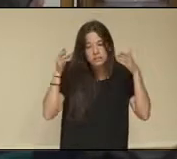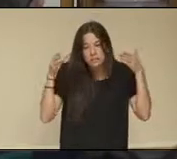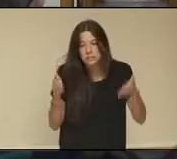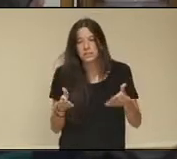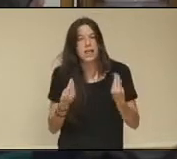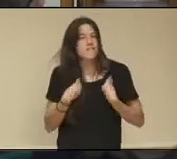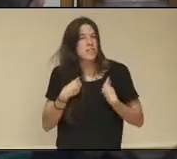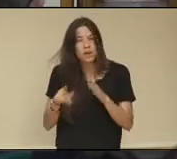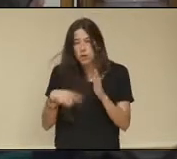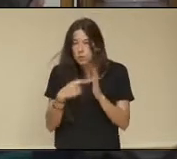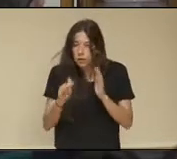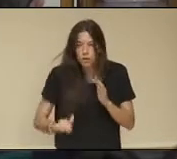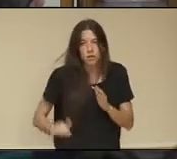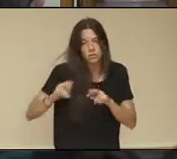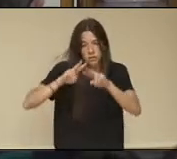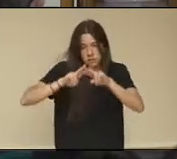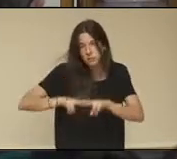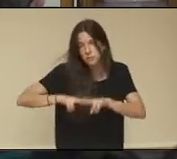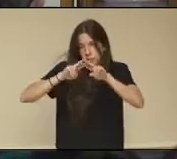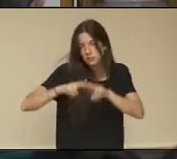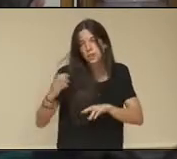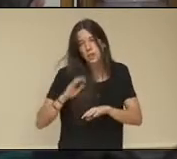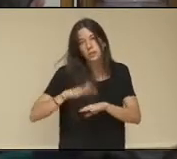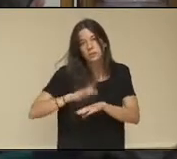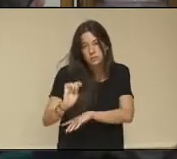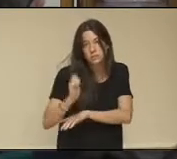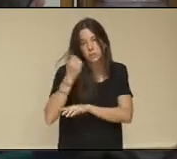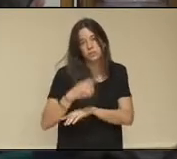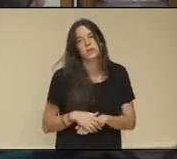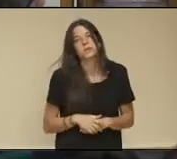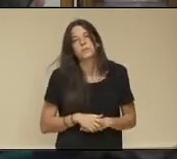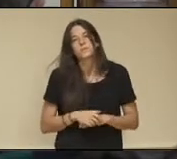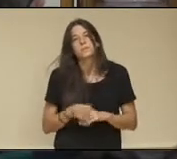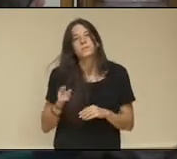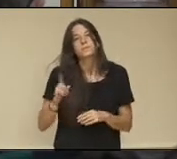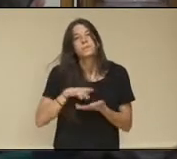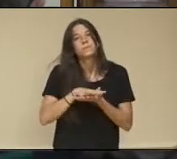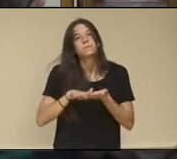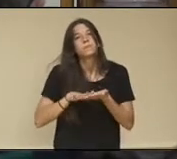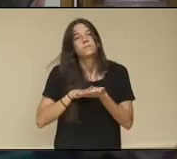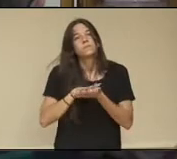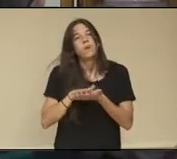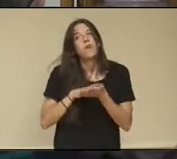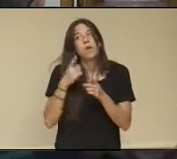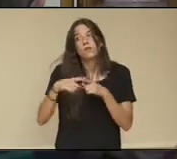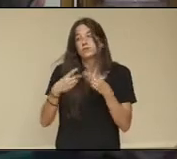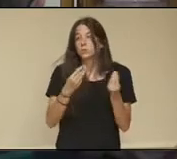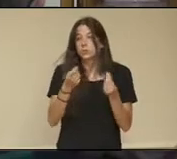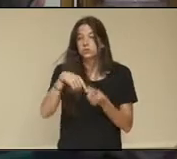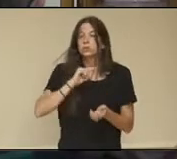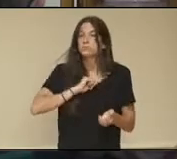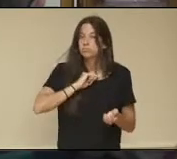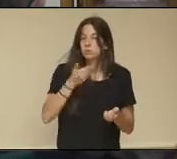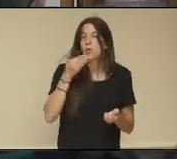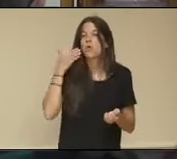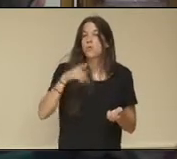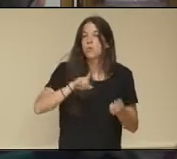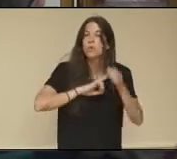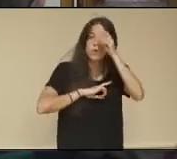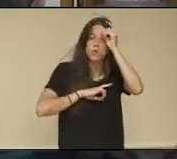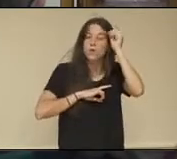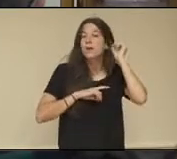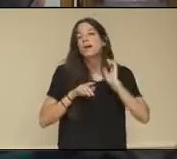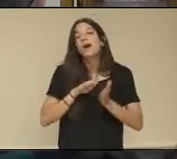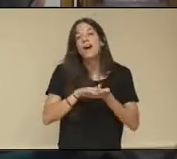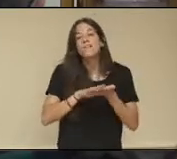la vida, ¿no? Hablará de lo que muchos nos enorgullece, hablar de la vacuna